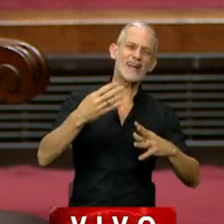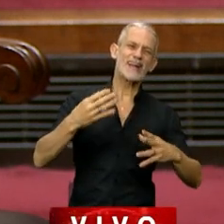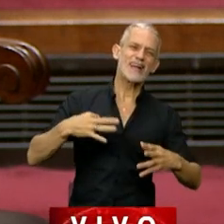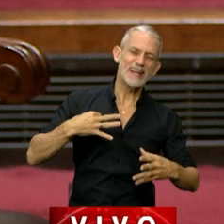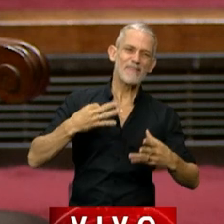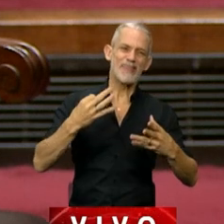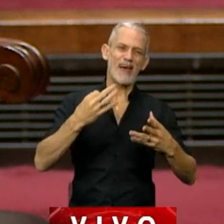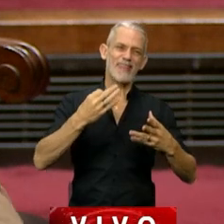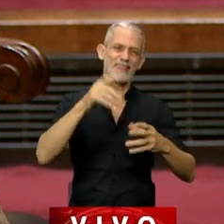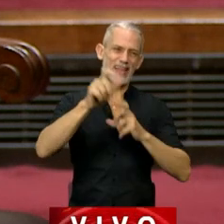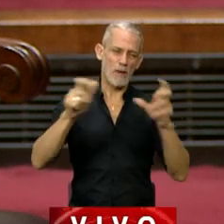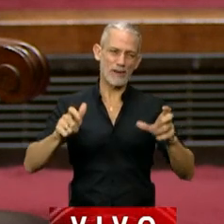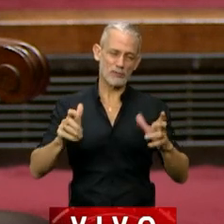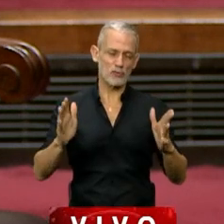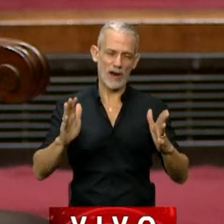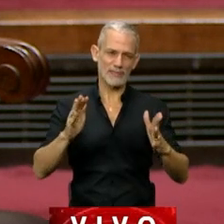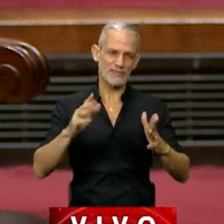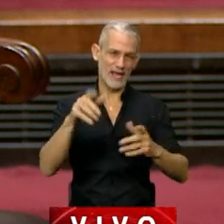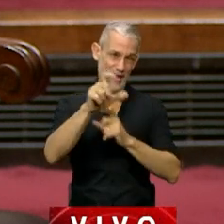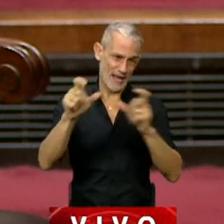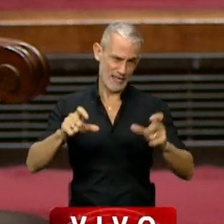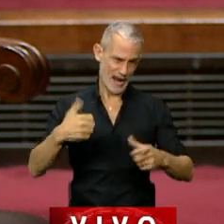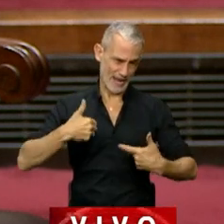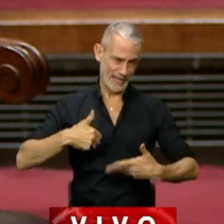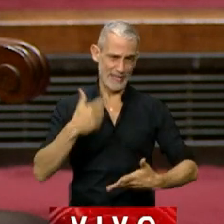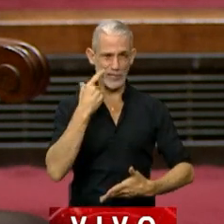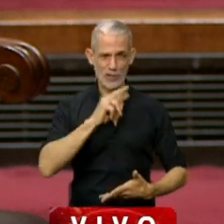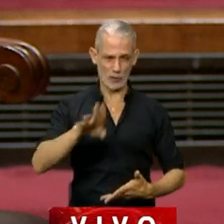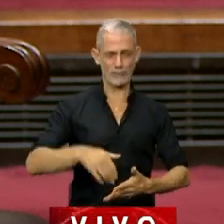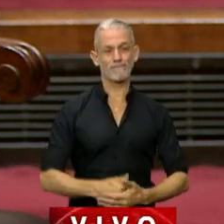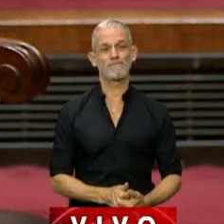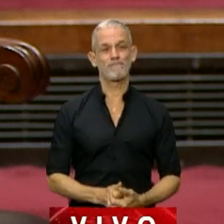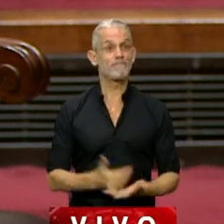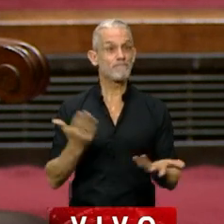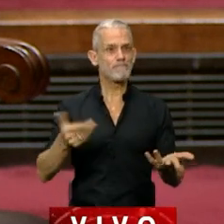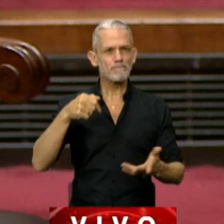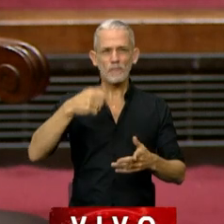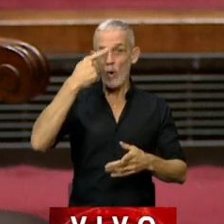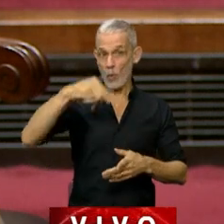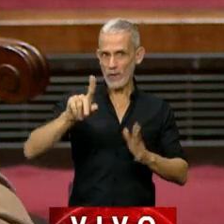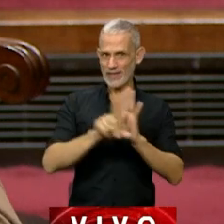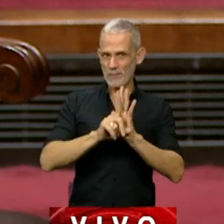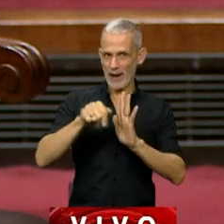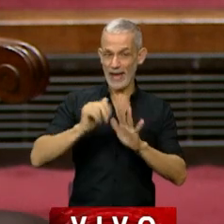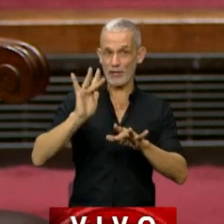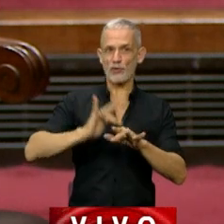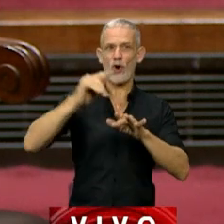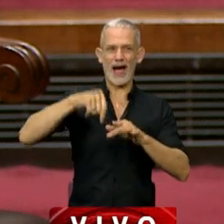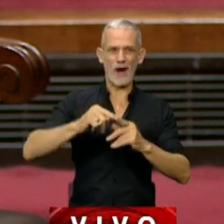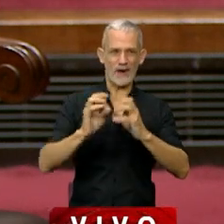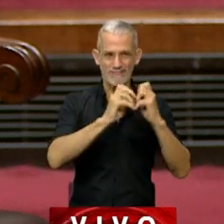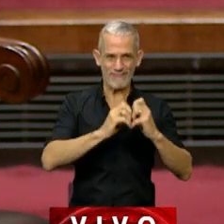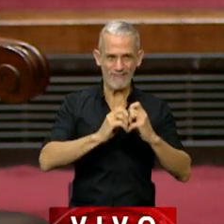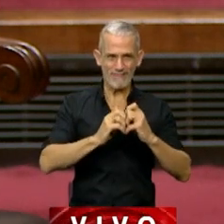la vida a nuestros conciudadanos. Esta última ley que nos toca